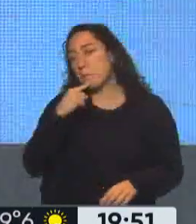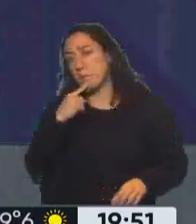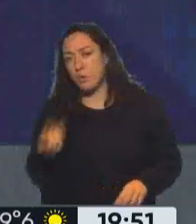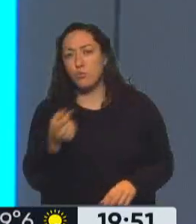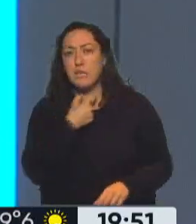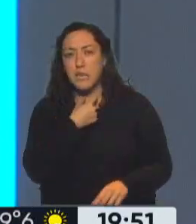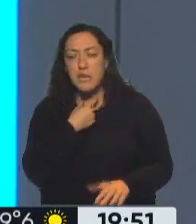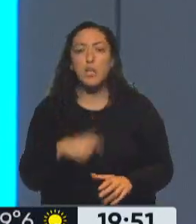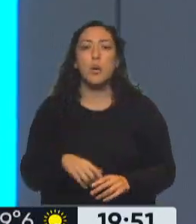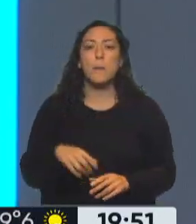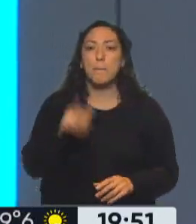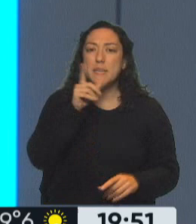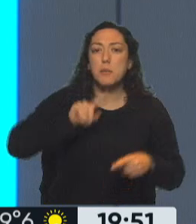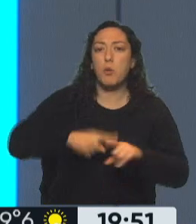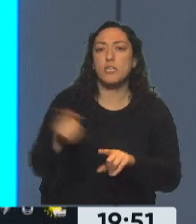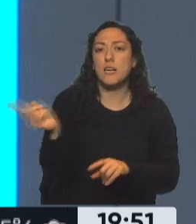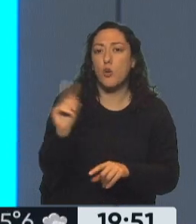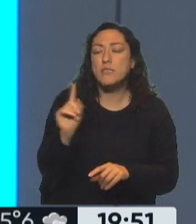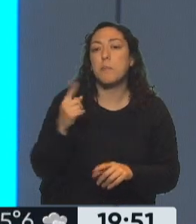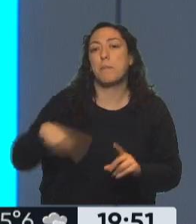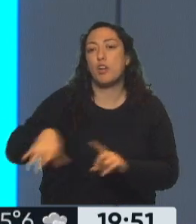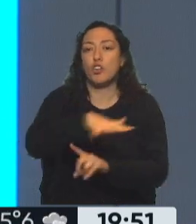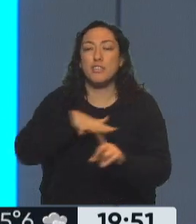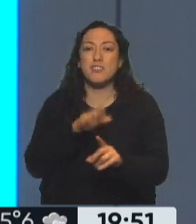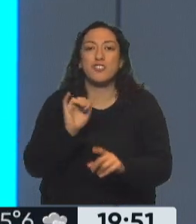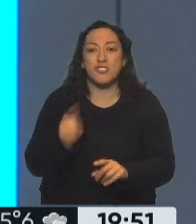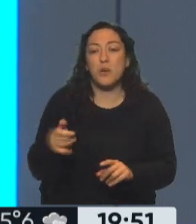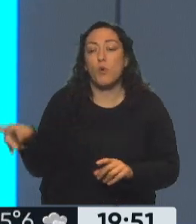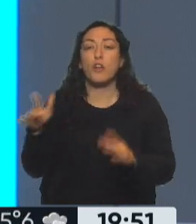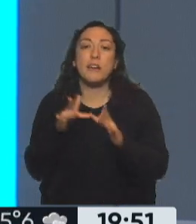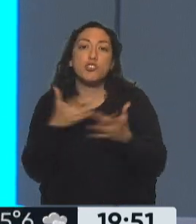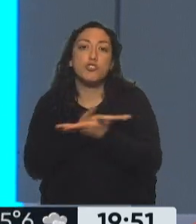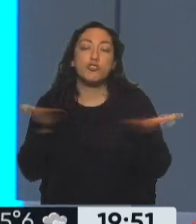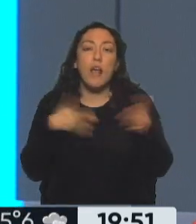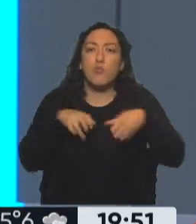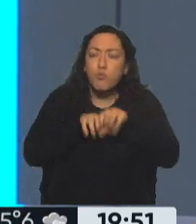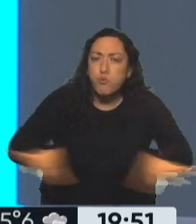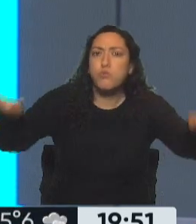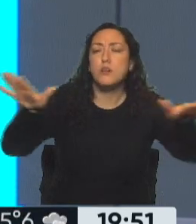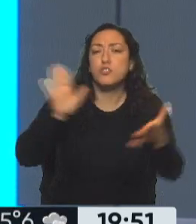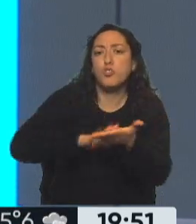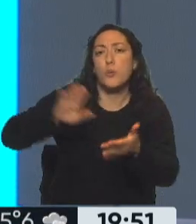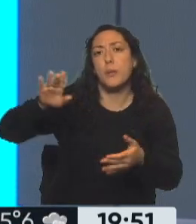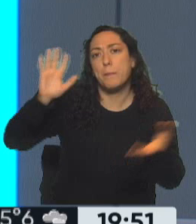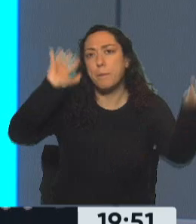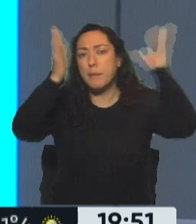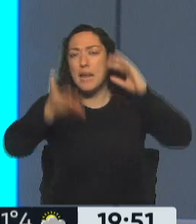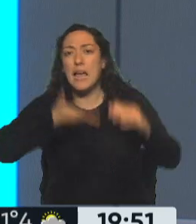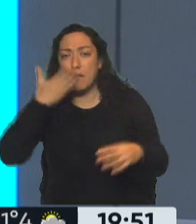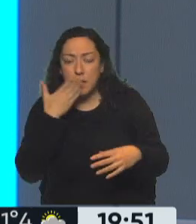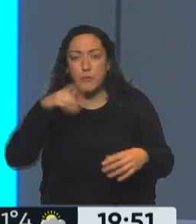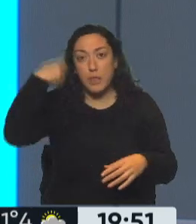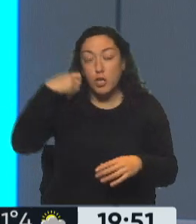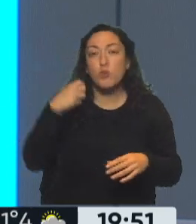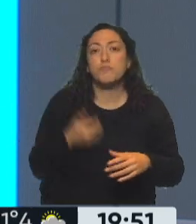que parece que no es política, pero me parece que sí en este contexto, que tiene que ver con las redes. Vos hiciste un video que se hizo muy viral hablando del fenómeno Milei. Hoy escuchaba a